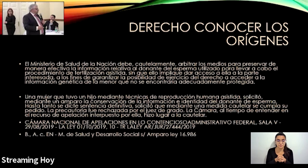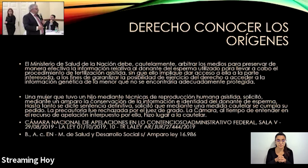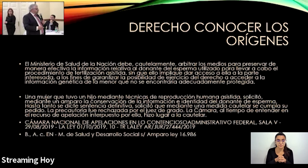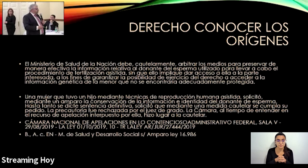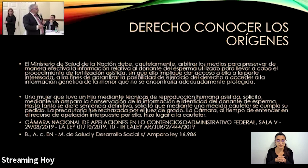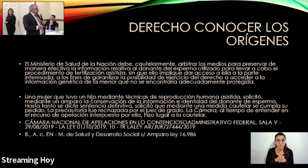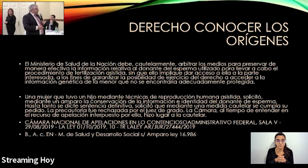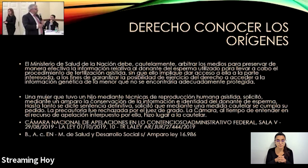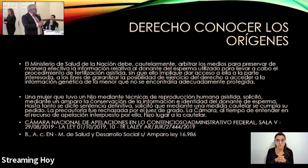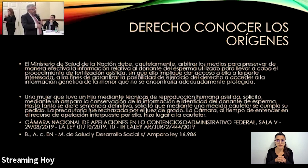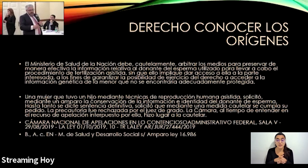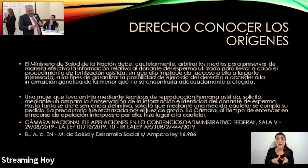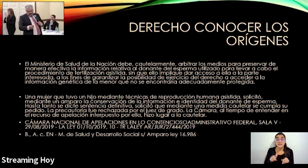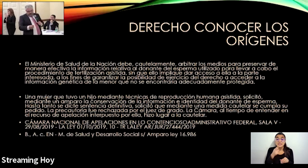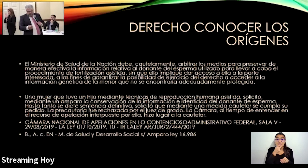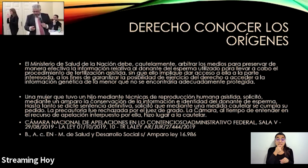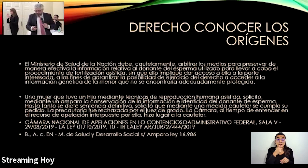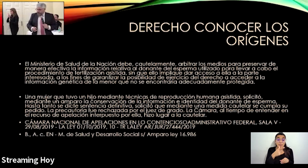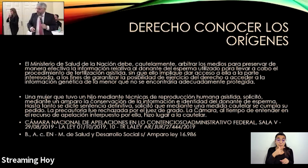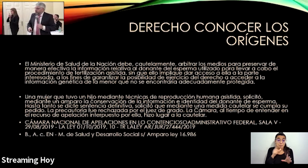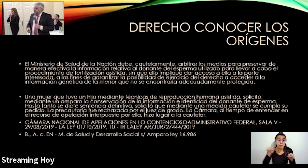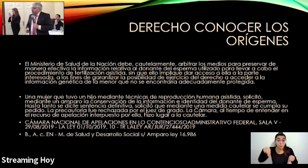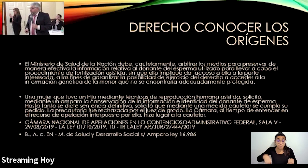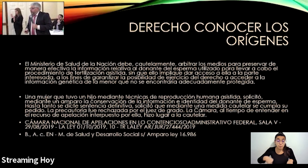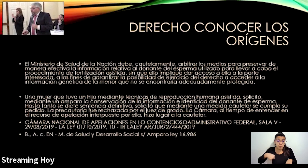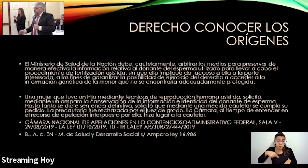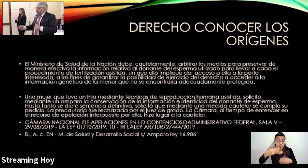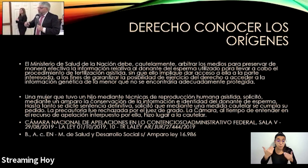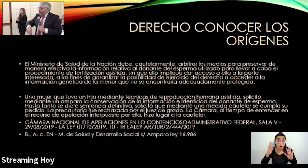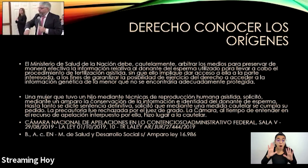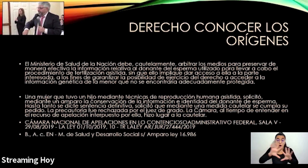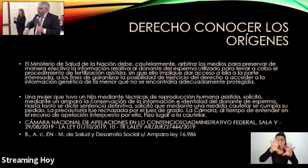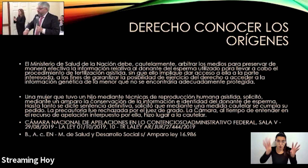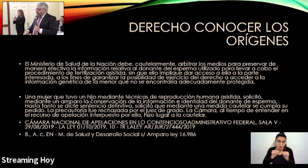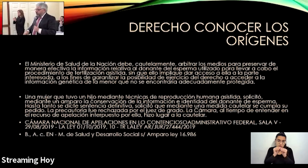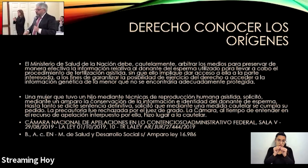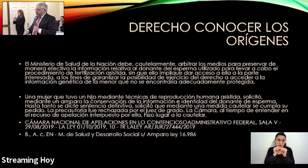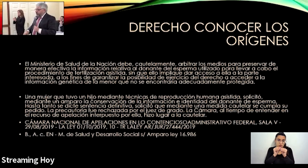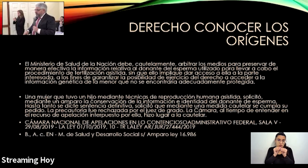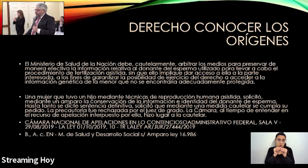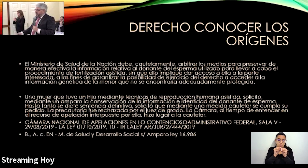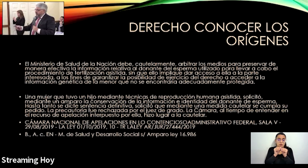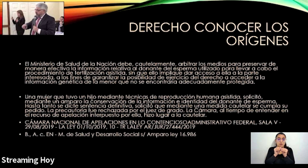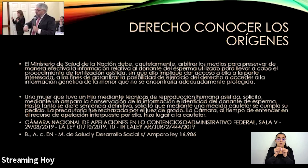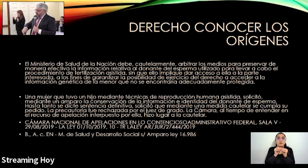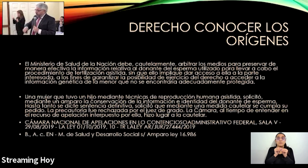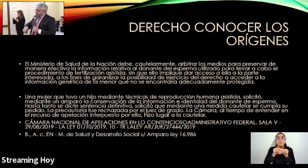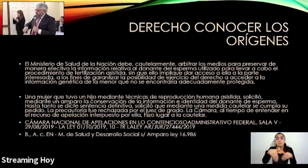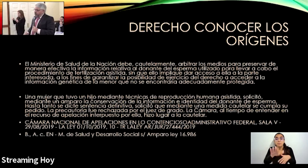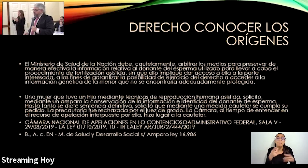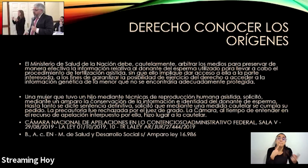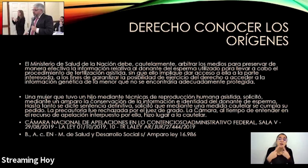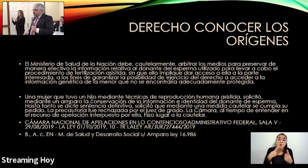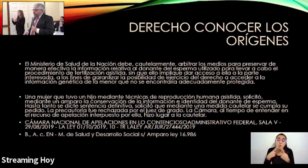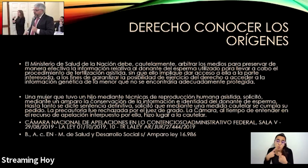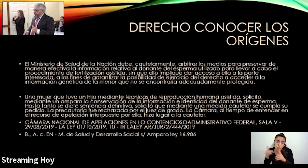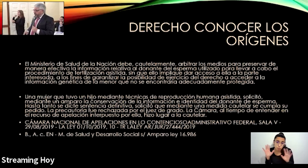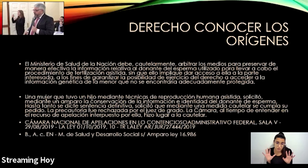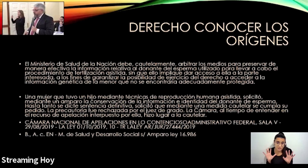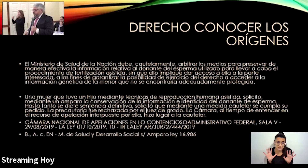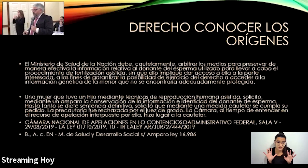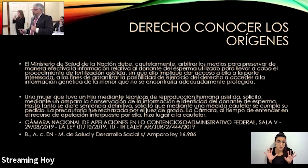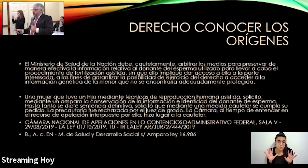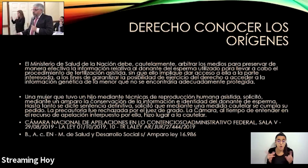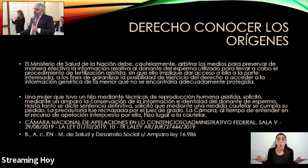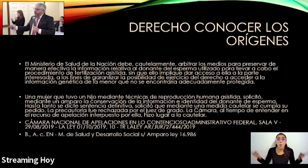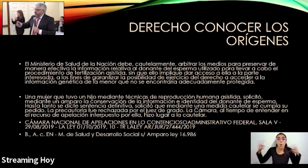Si les parece, lo que podemos hacer es cerrar acá y habilitar preguntas eventualmente y retomamos la